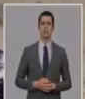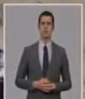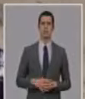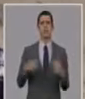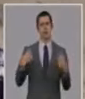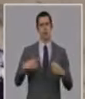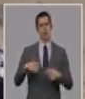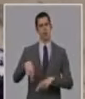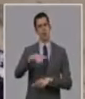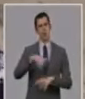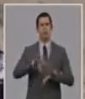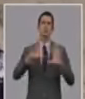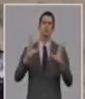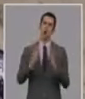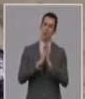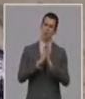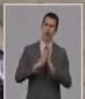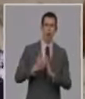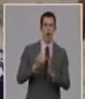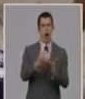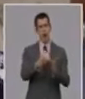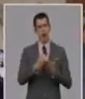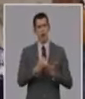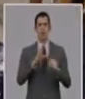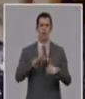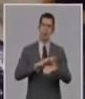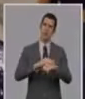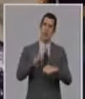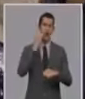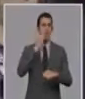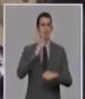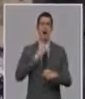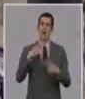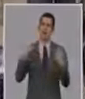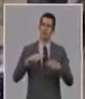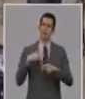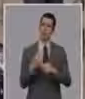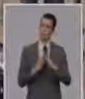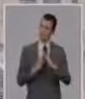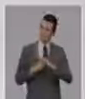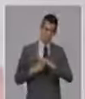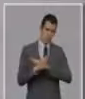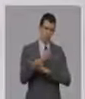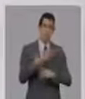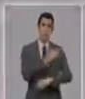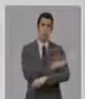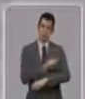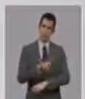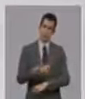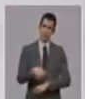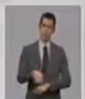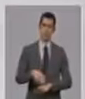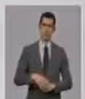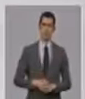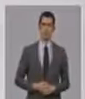enfermedad para ver si podemos salir adelante de esto cuando comience la vacuna.